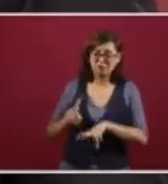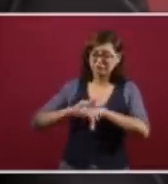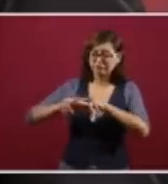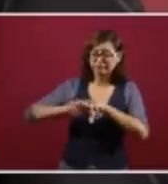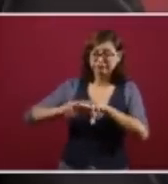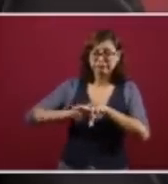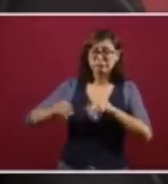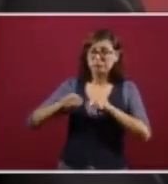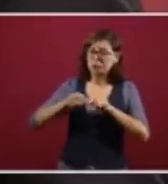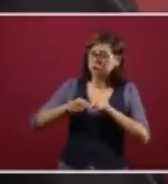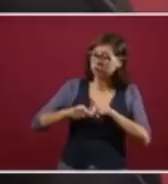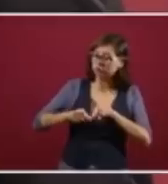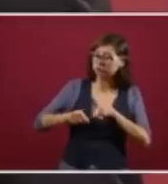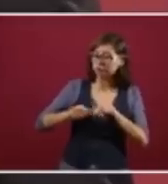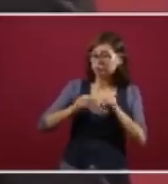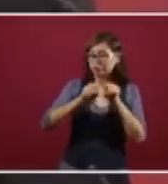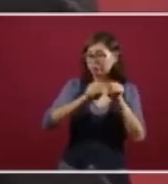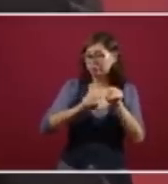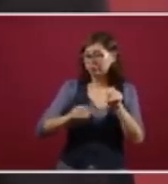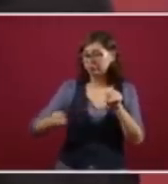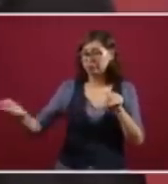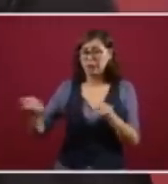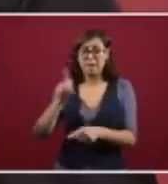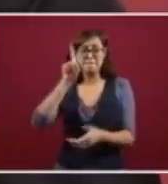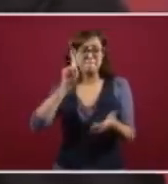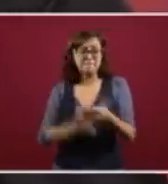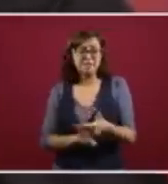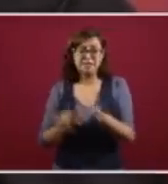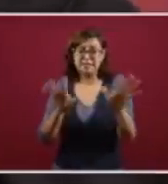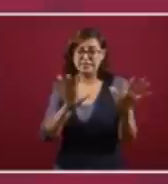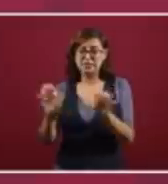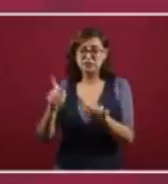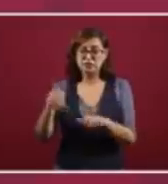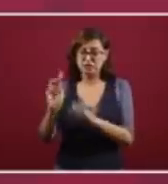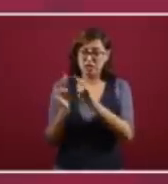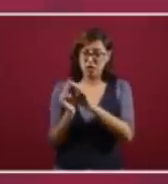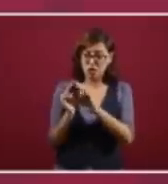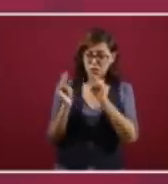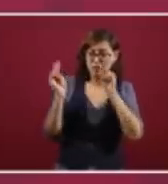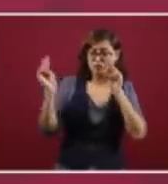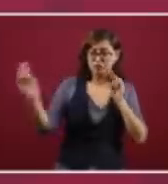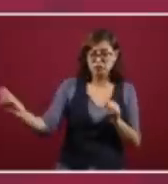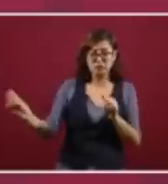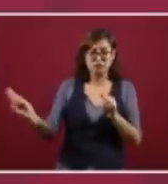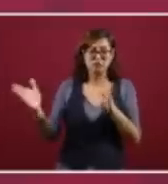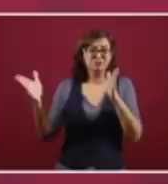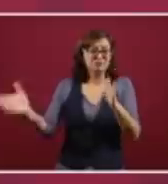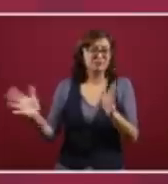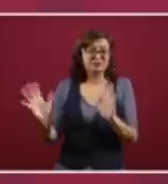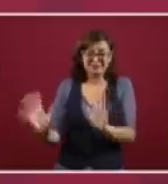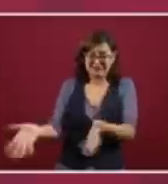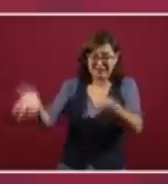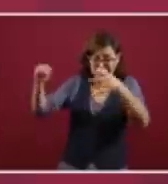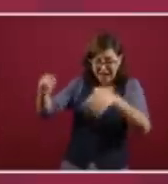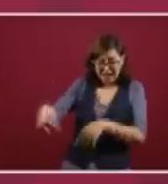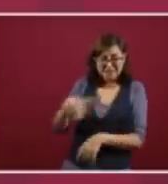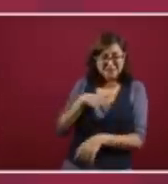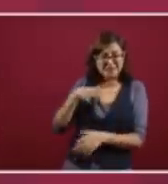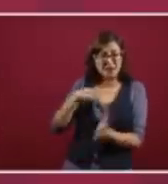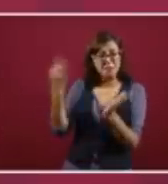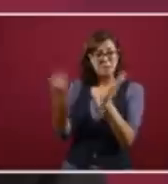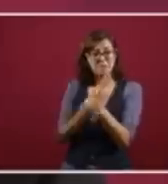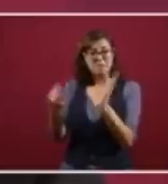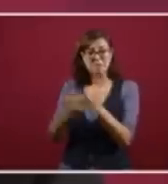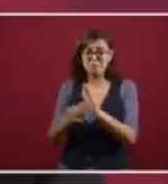extensión, de los cerca de 1.500 kilómetros, son el antiguo tren o la antigua